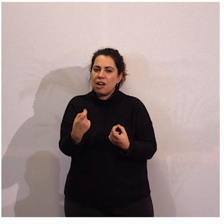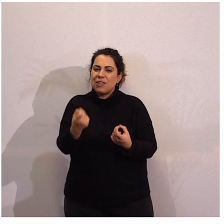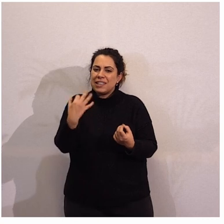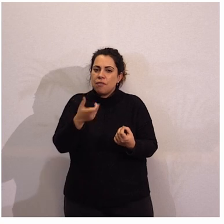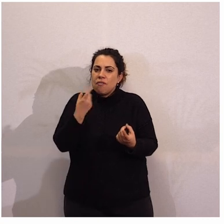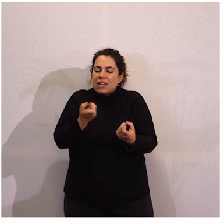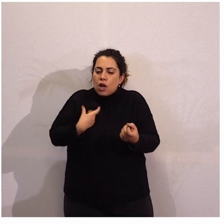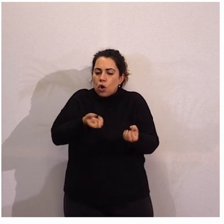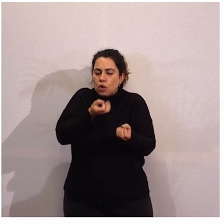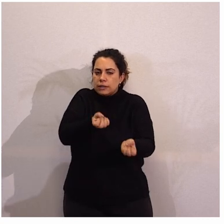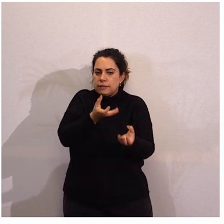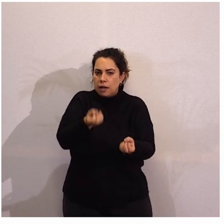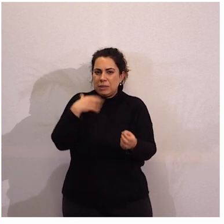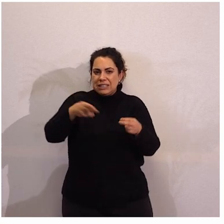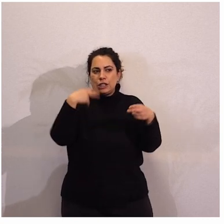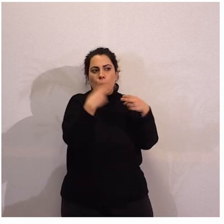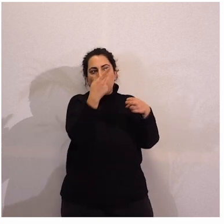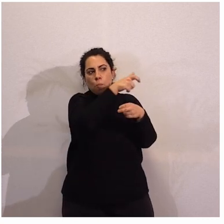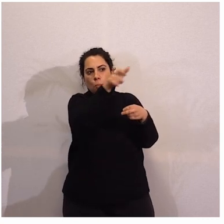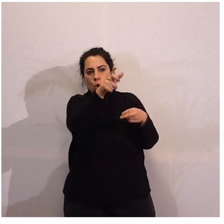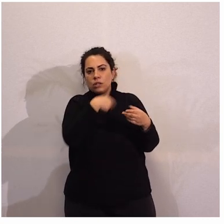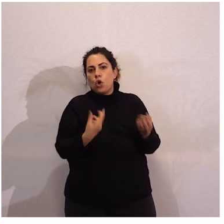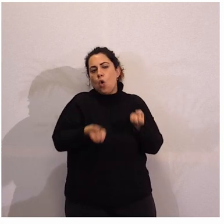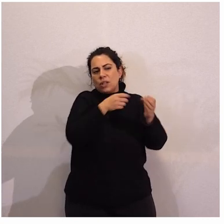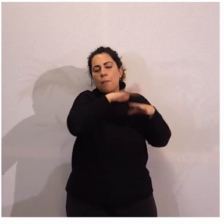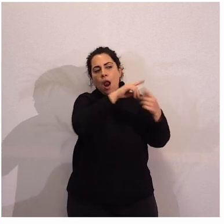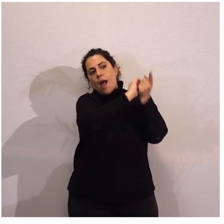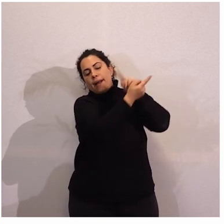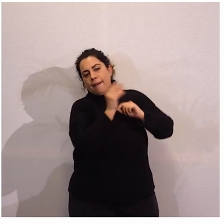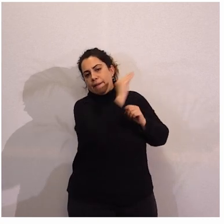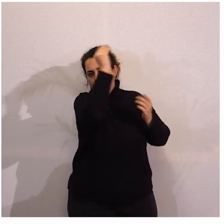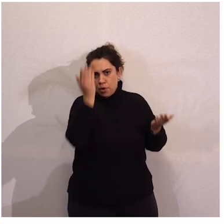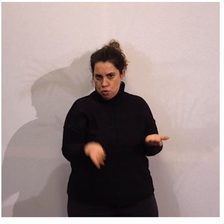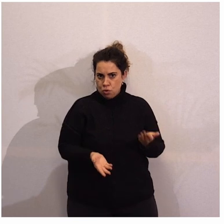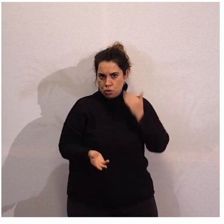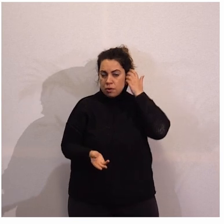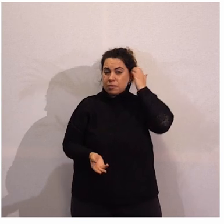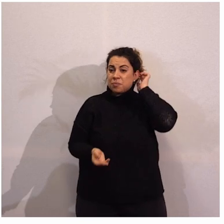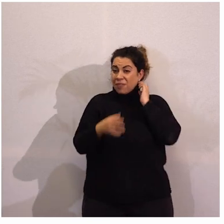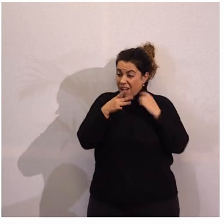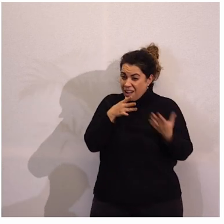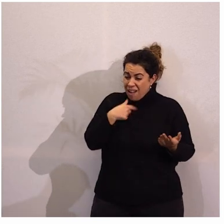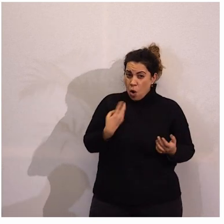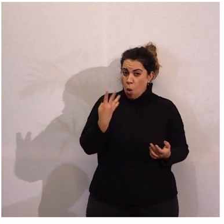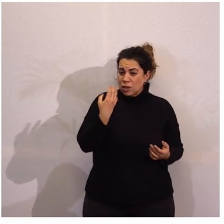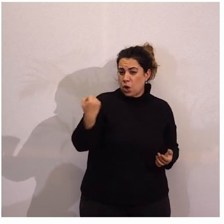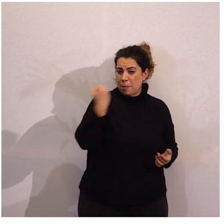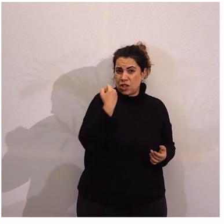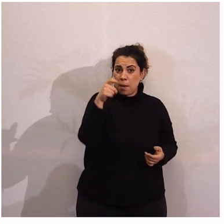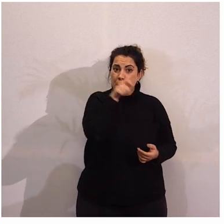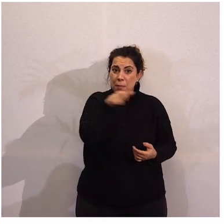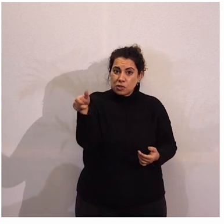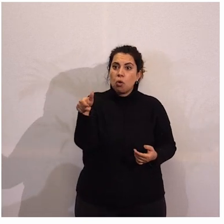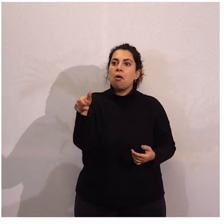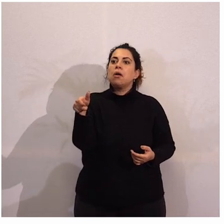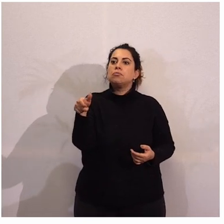contarlo y decírselo a los políticos que lo cambien. Ahora mismo hay como 4 millones de personas que están haciendo